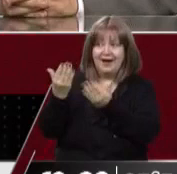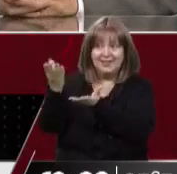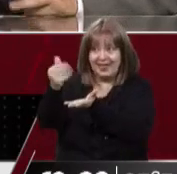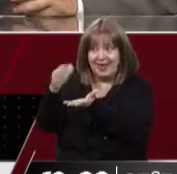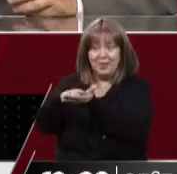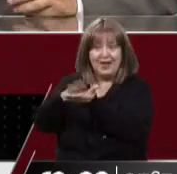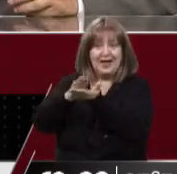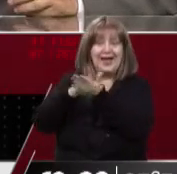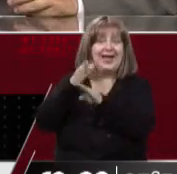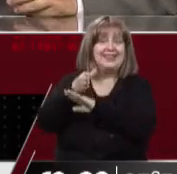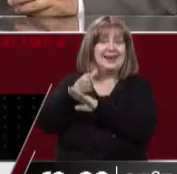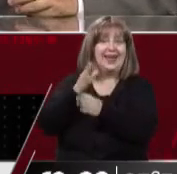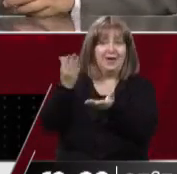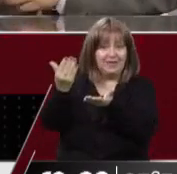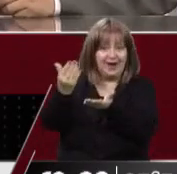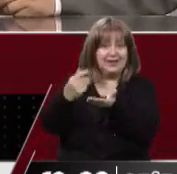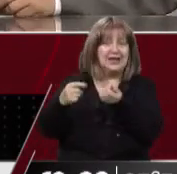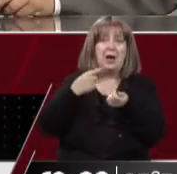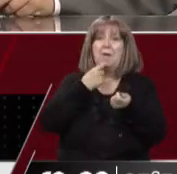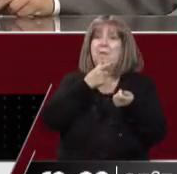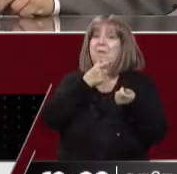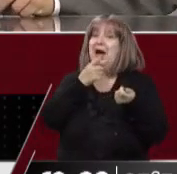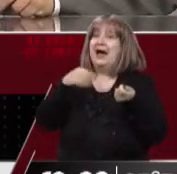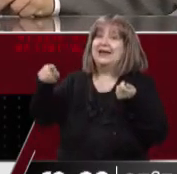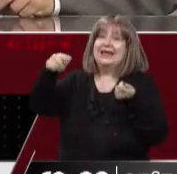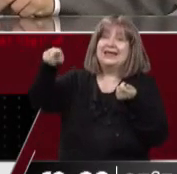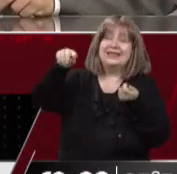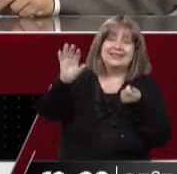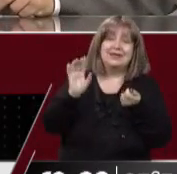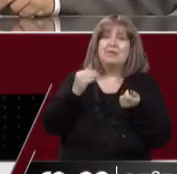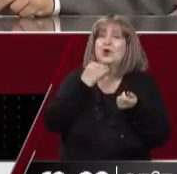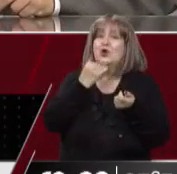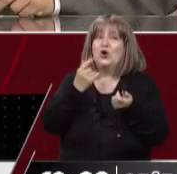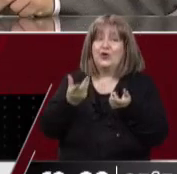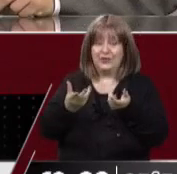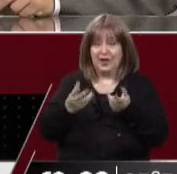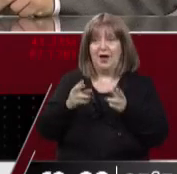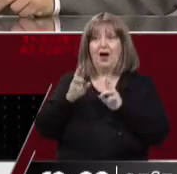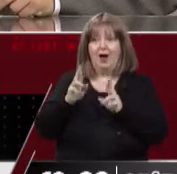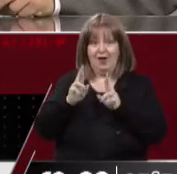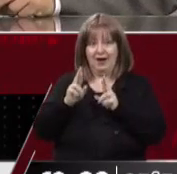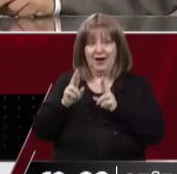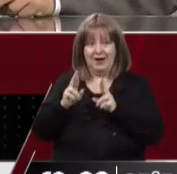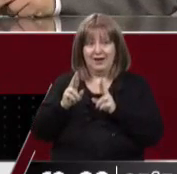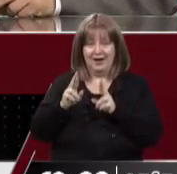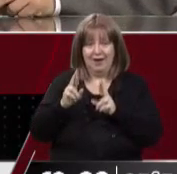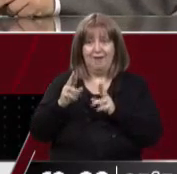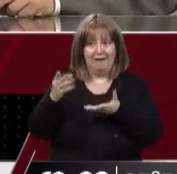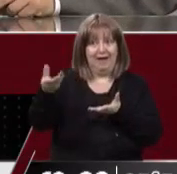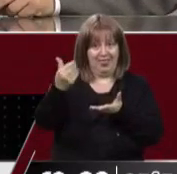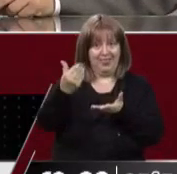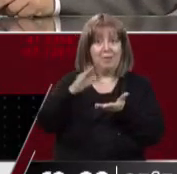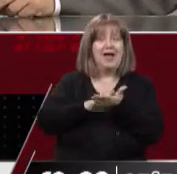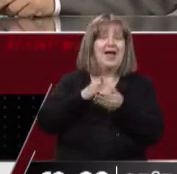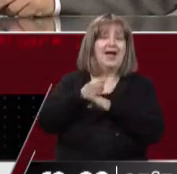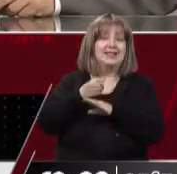revoloteando por acá. No se han posado, digamos. Que ya, estos días van a empezar a pararse, a posarse. Pero